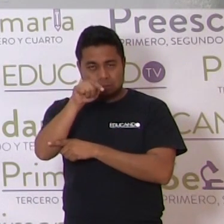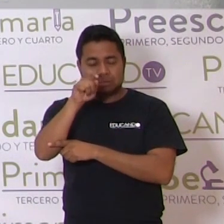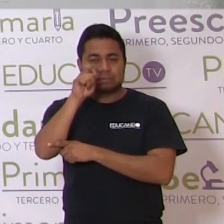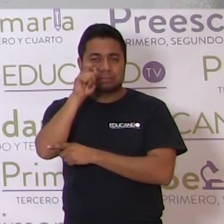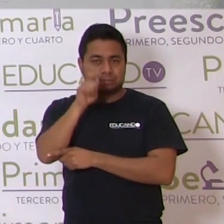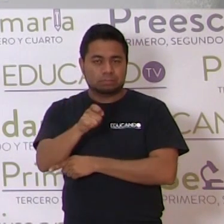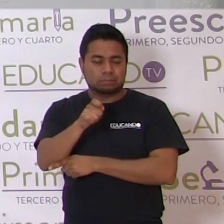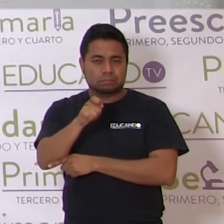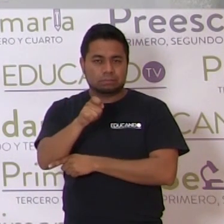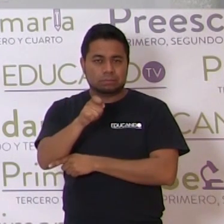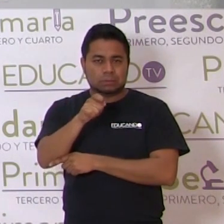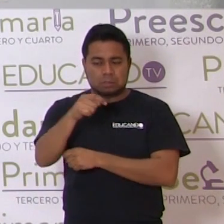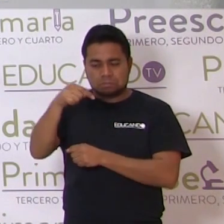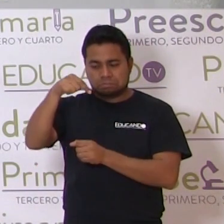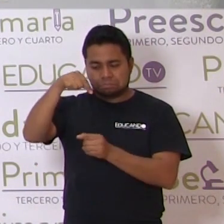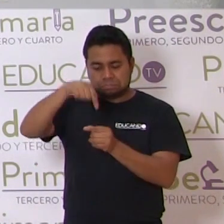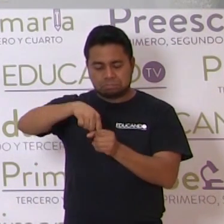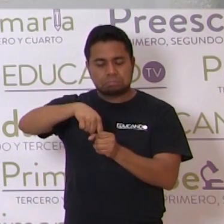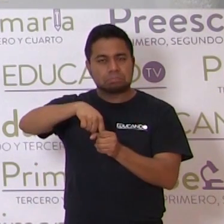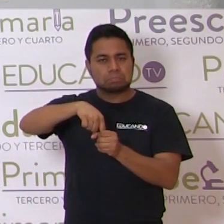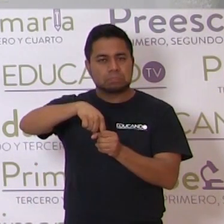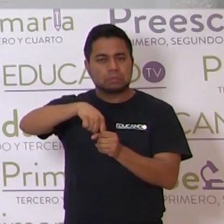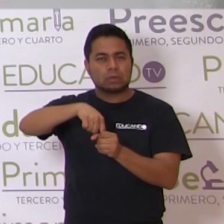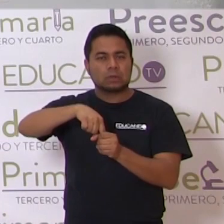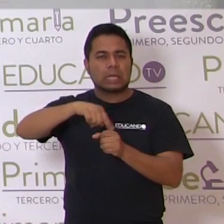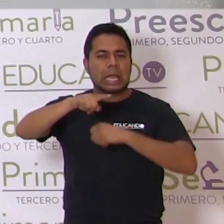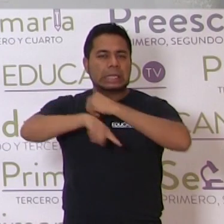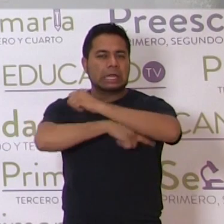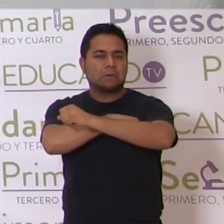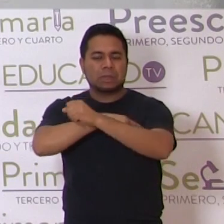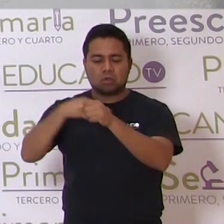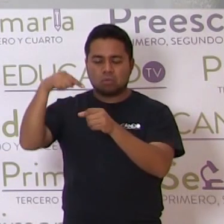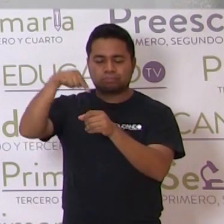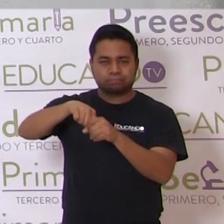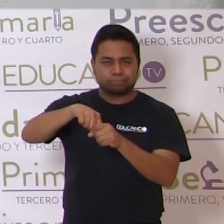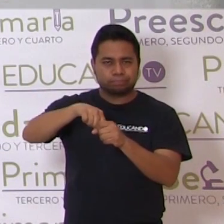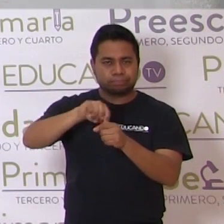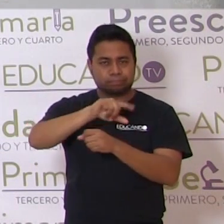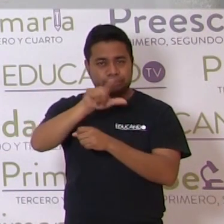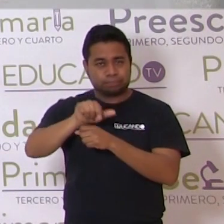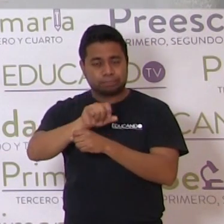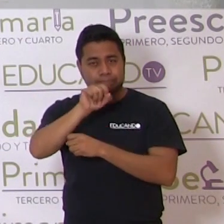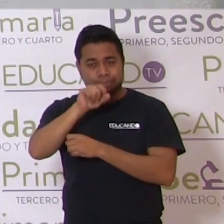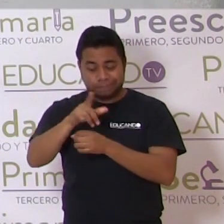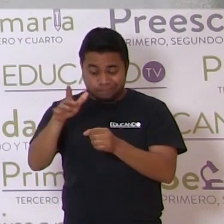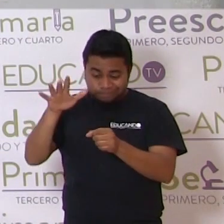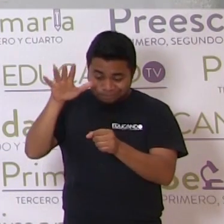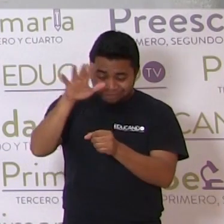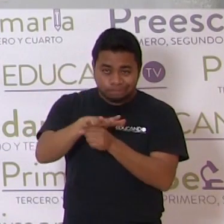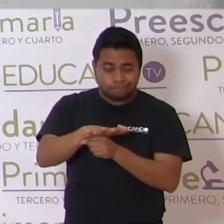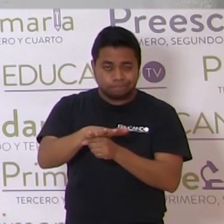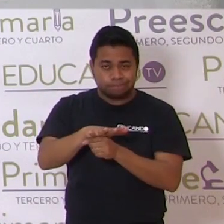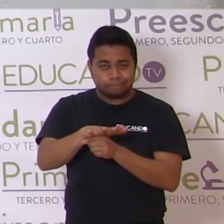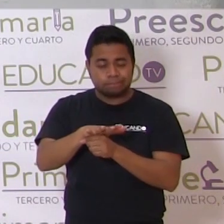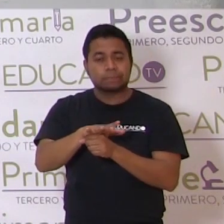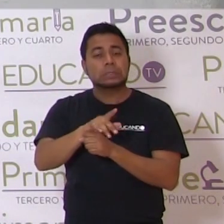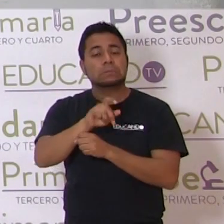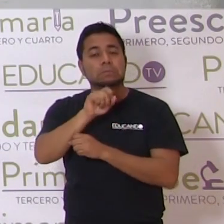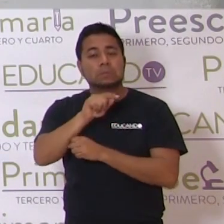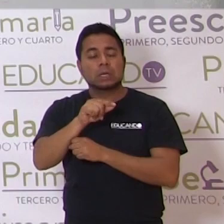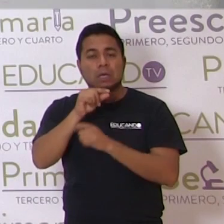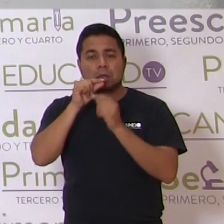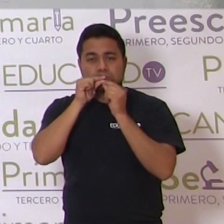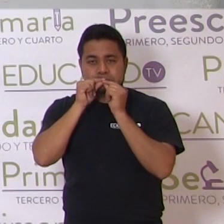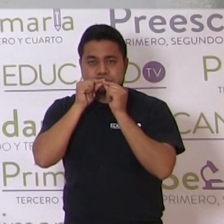insertar un termómetro. Después, ponerle el tapón al matraz y colocar el globo